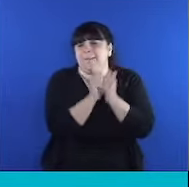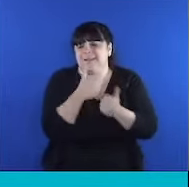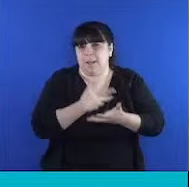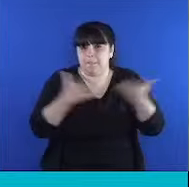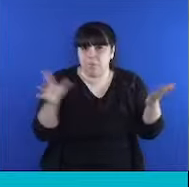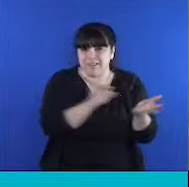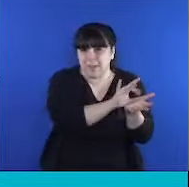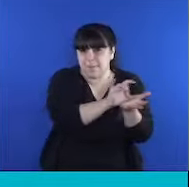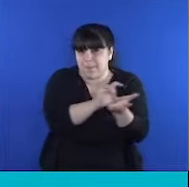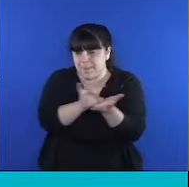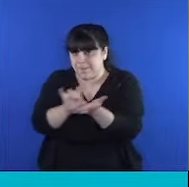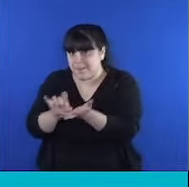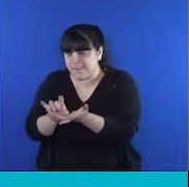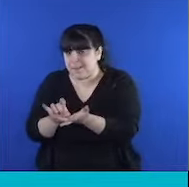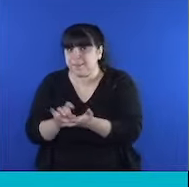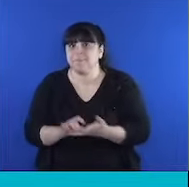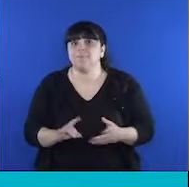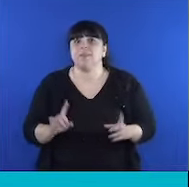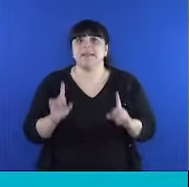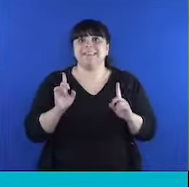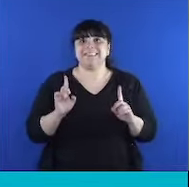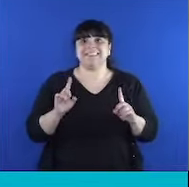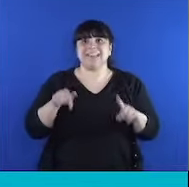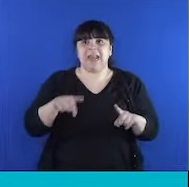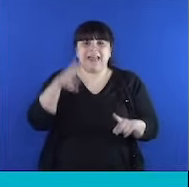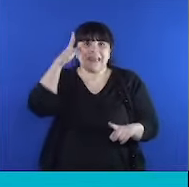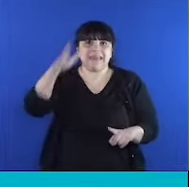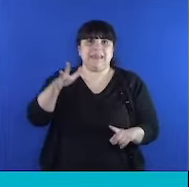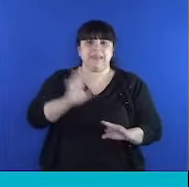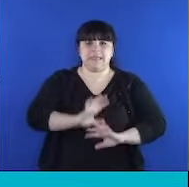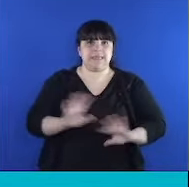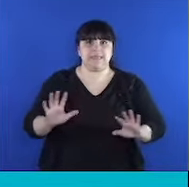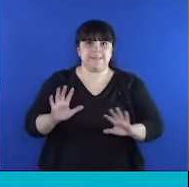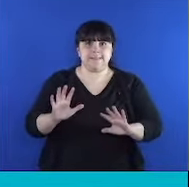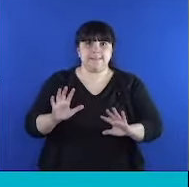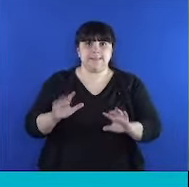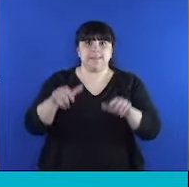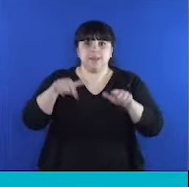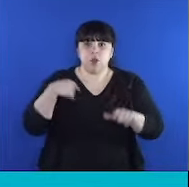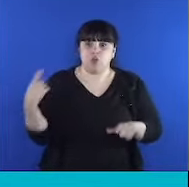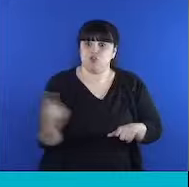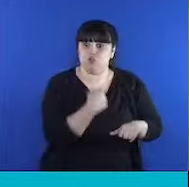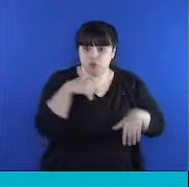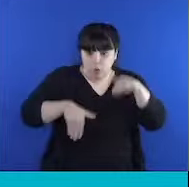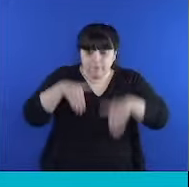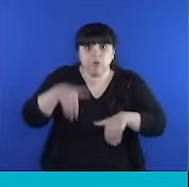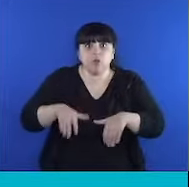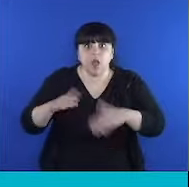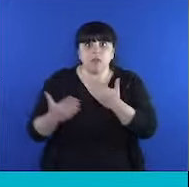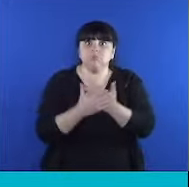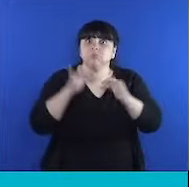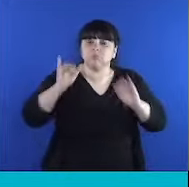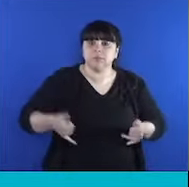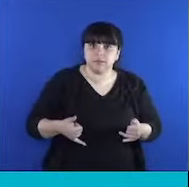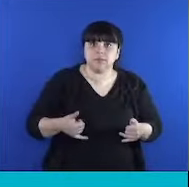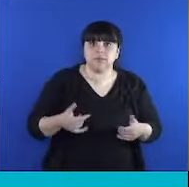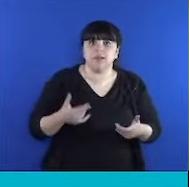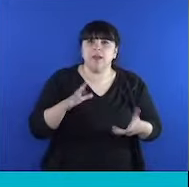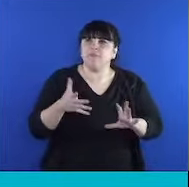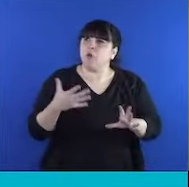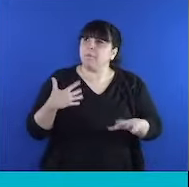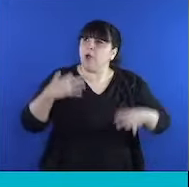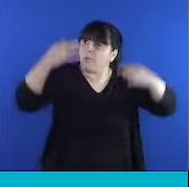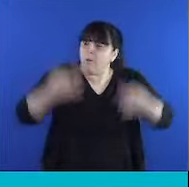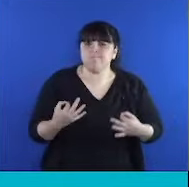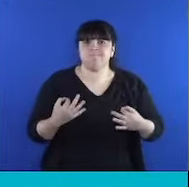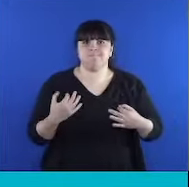públicas y privadas, pero es un caso extremo. Entonces, este pronunciamiento que votamos hoy acá un poco viene a poner las cosas en su